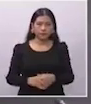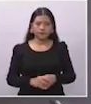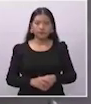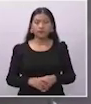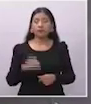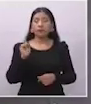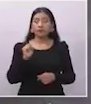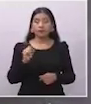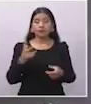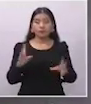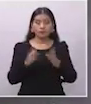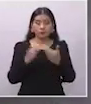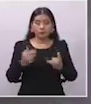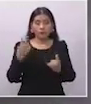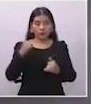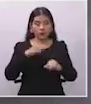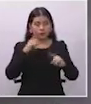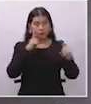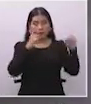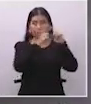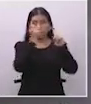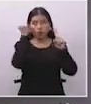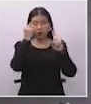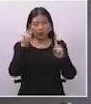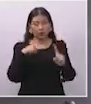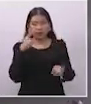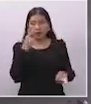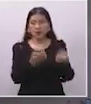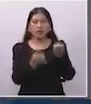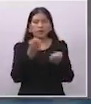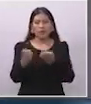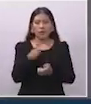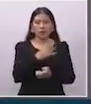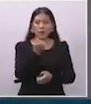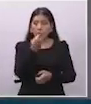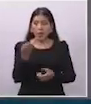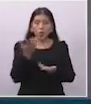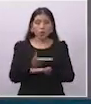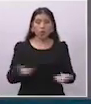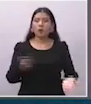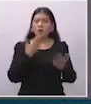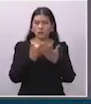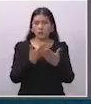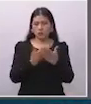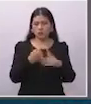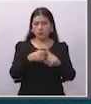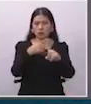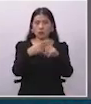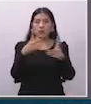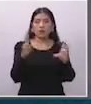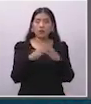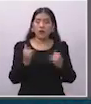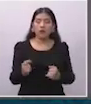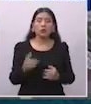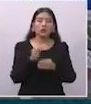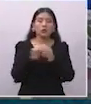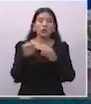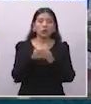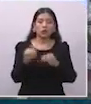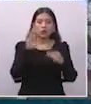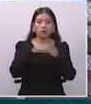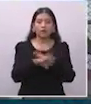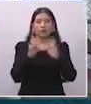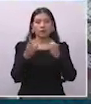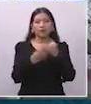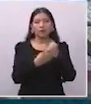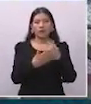Mira, eso es una cosa que nosotros estamos evaluando todos los días. Hay cosas que han ido saliendo bien. Evidentemente los dólares están al 10% en los bancos. Hemos